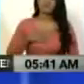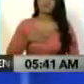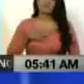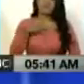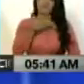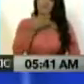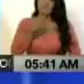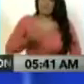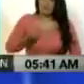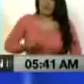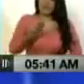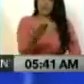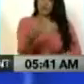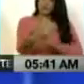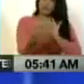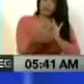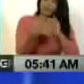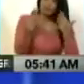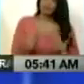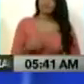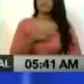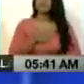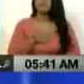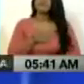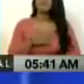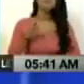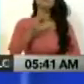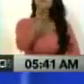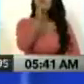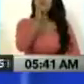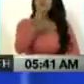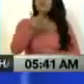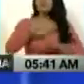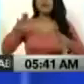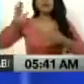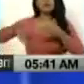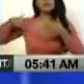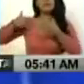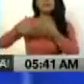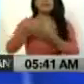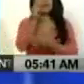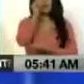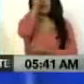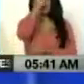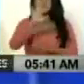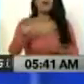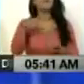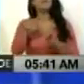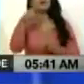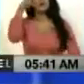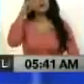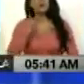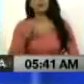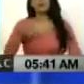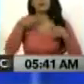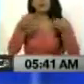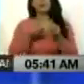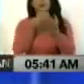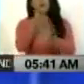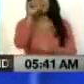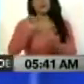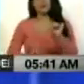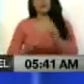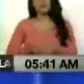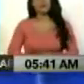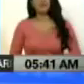más importante. Información que ha salido a la luz pública durante todo este fin de semana y que también estará José Manuel Blanco, como siempre, dándonos el día de